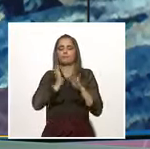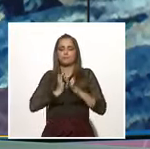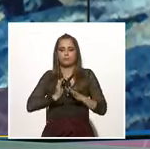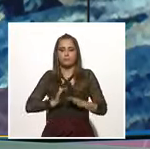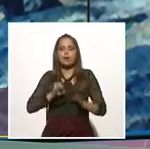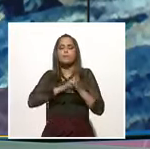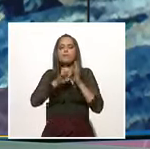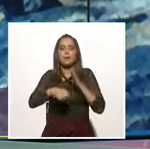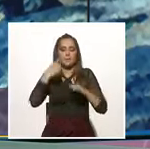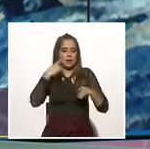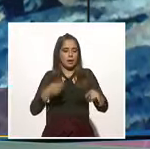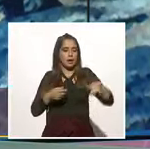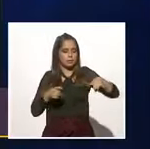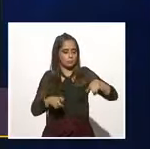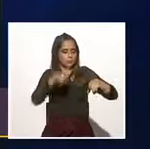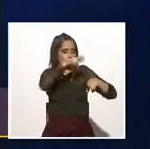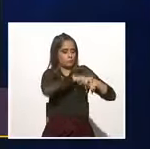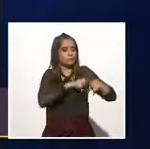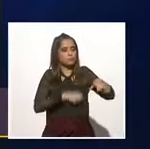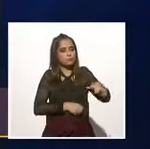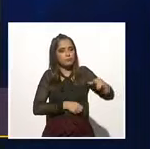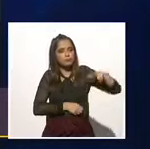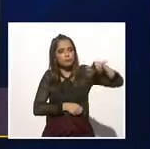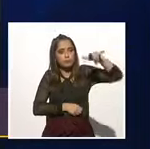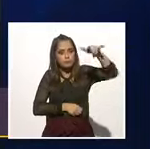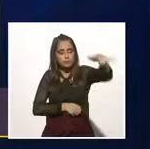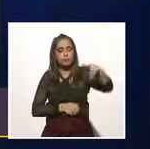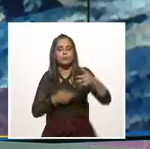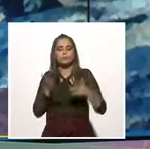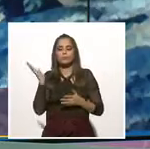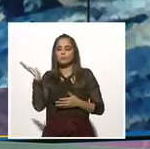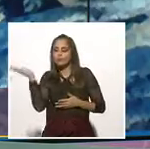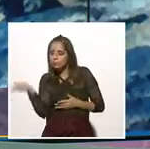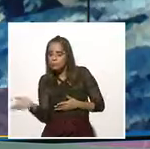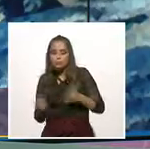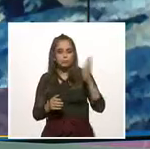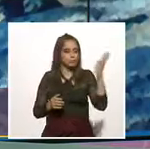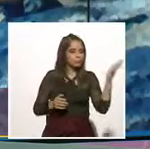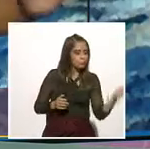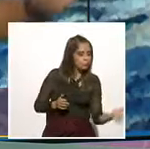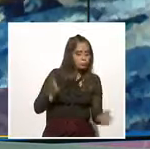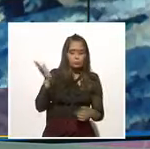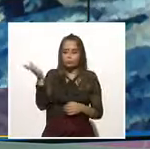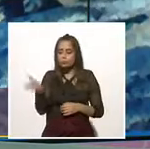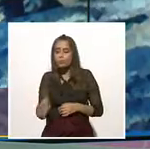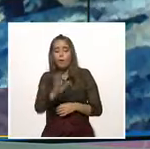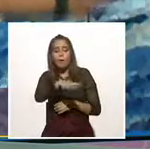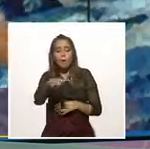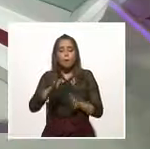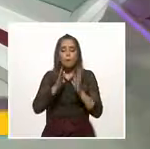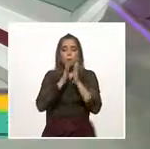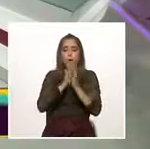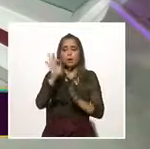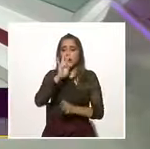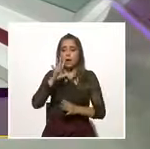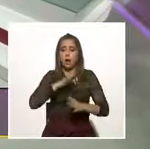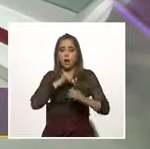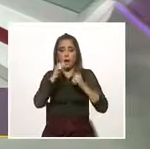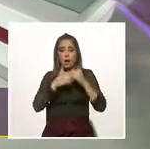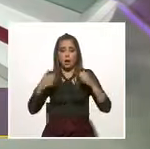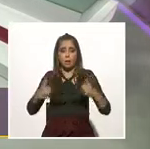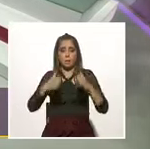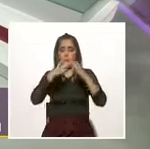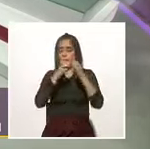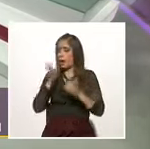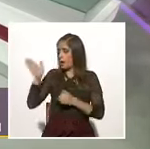tú te subes a un avión y cada vez que vuelas, el sobrecargo se para frente a ti, te hace esta seña, te hace esto y te hace esto, lo cual significa salidas